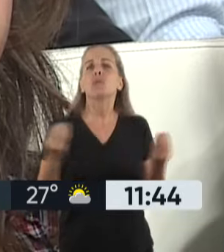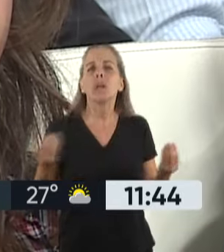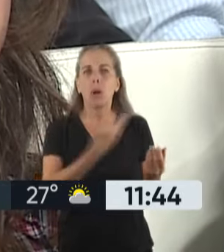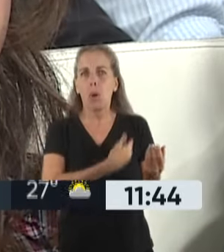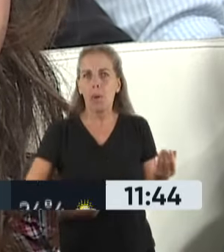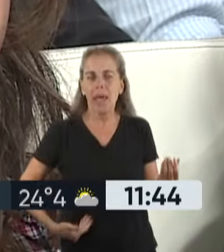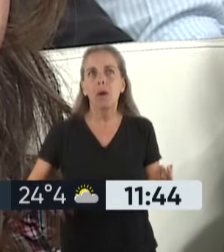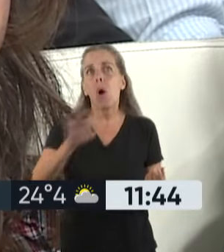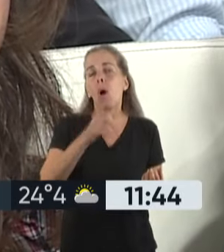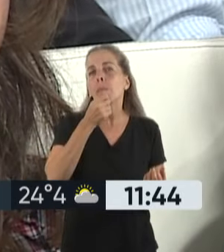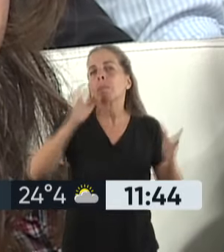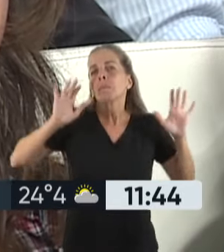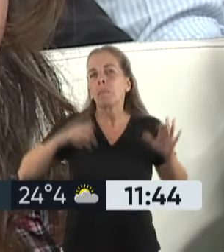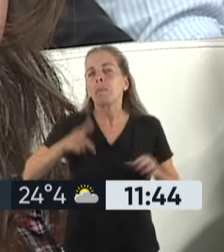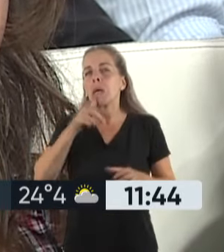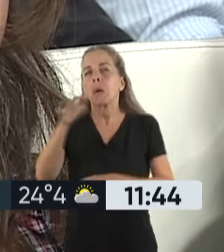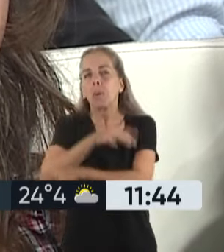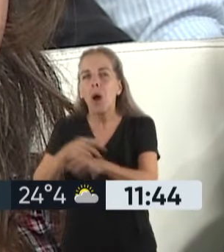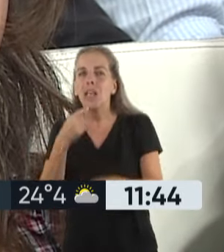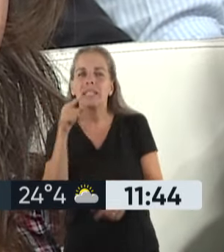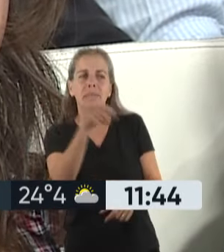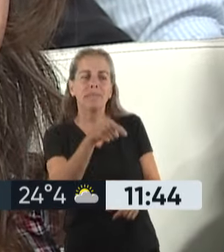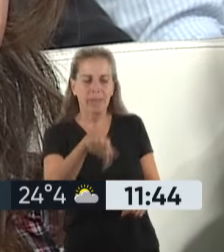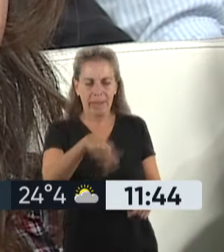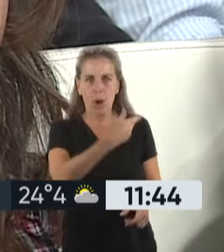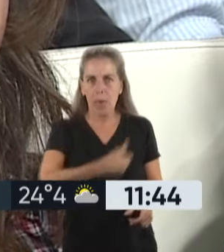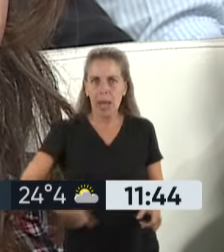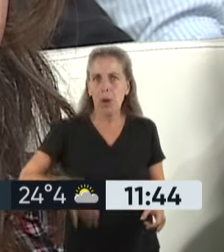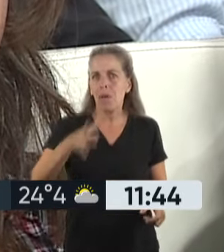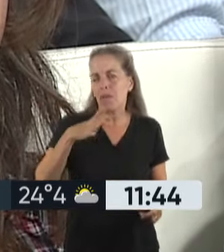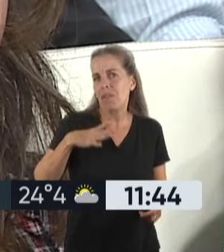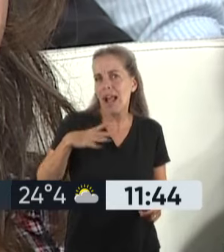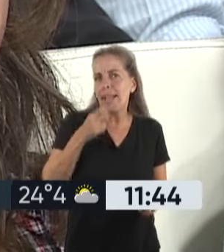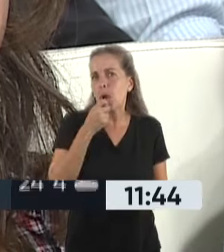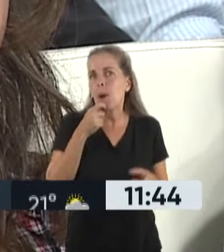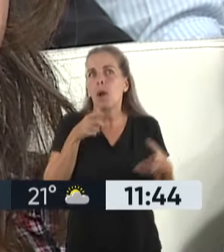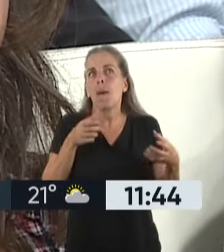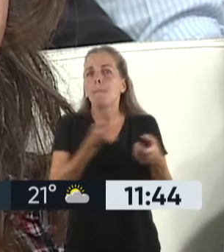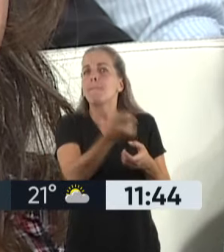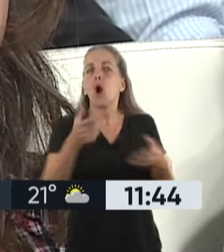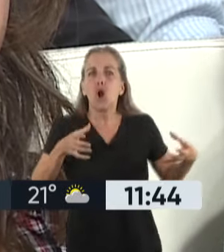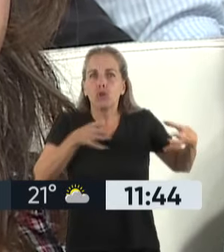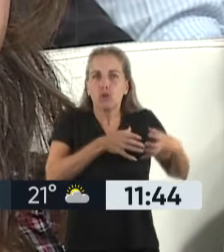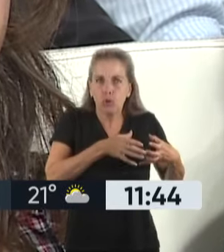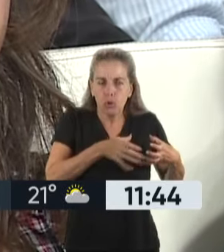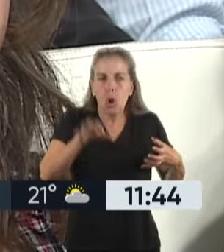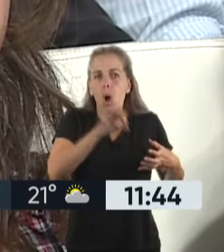ustedes como que por la falta por ahí de de estructura eh finalizó un poco